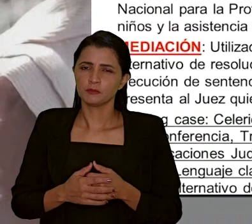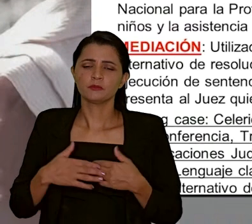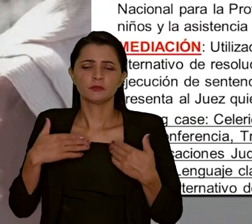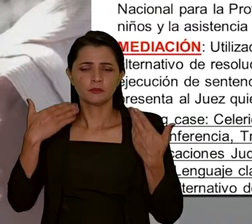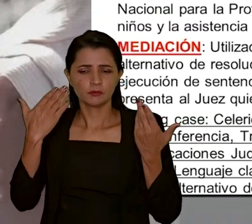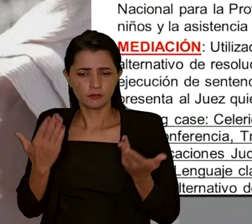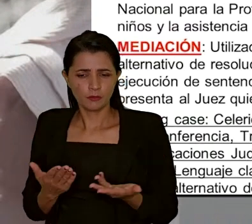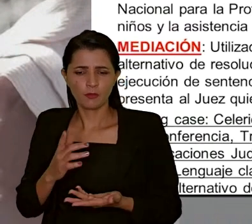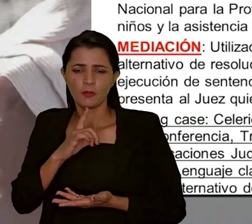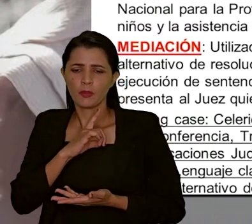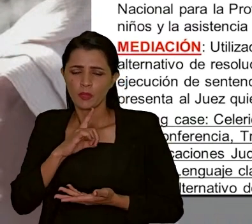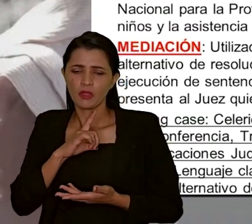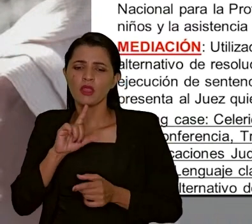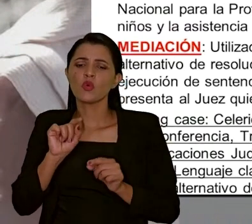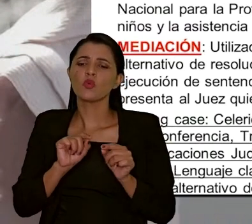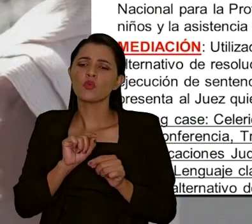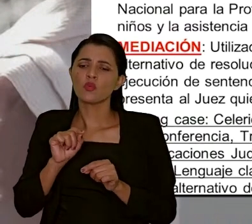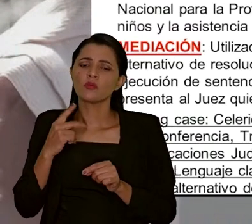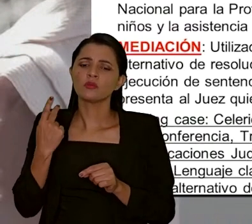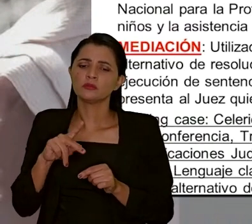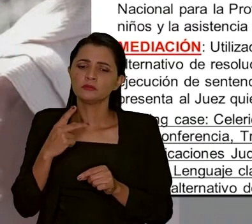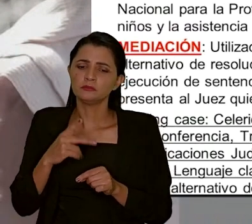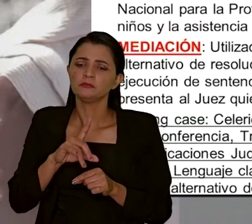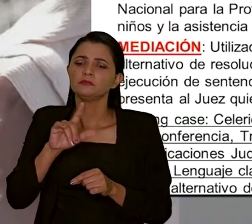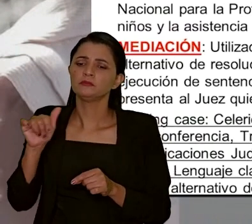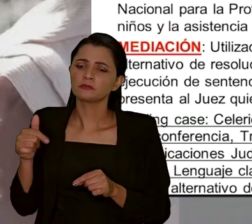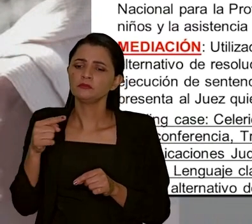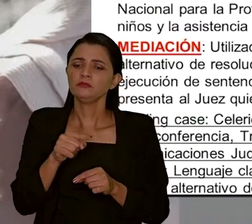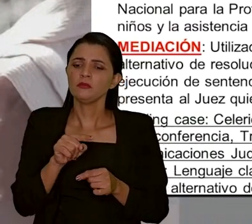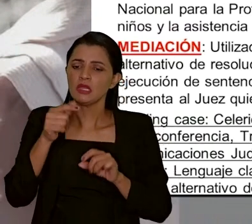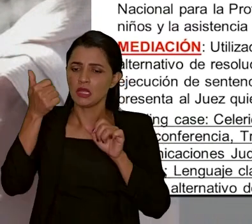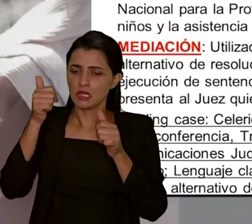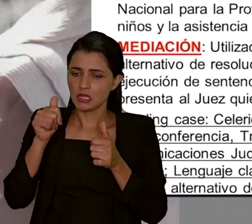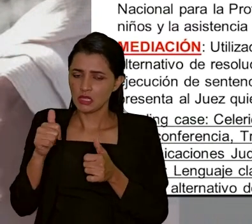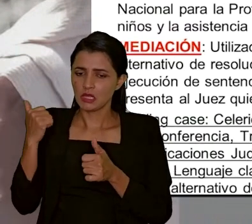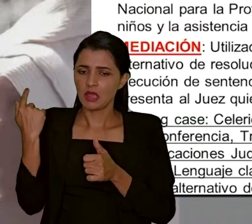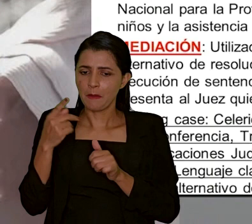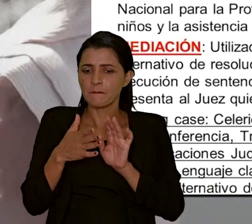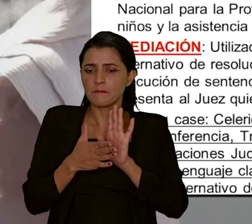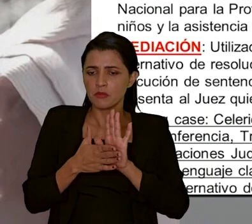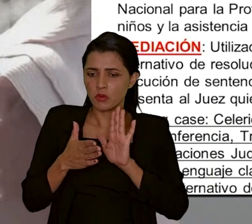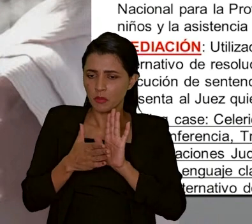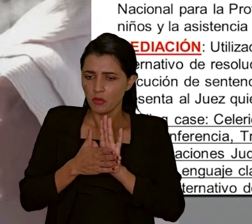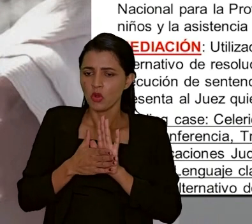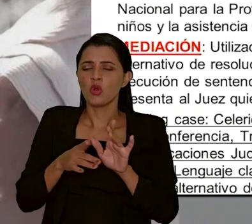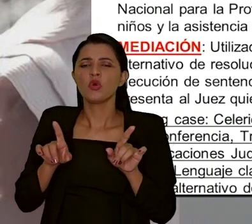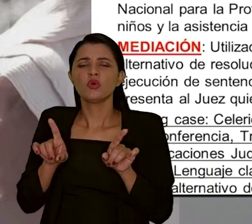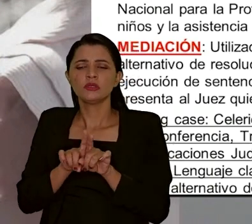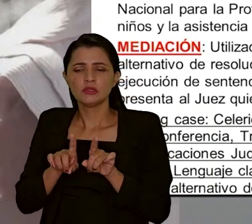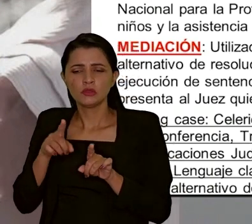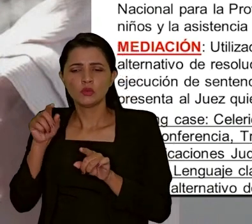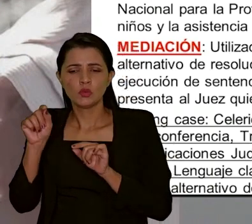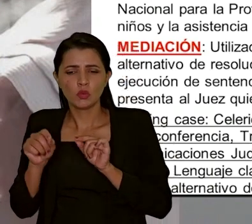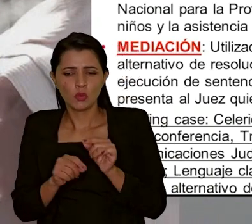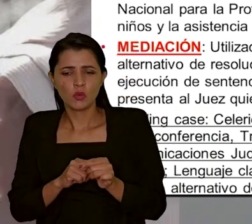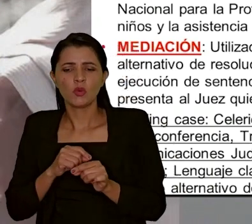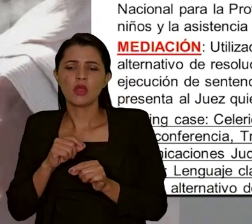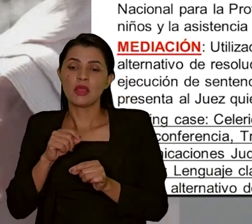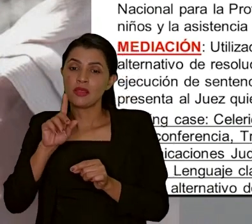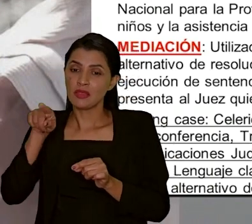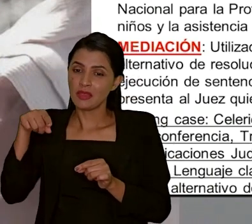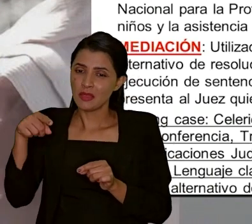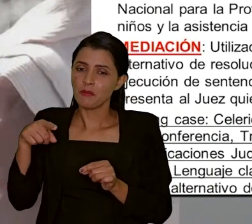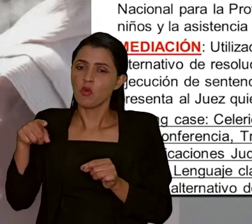las partes llevan a la audiencia explicada por el juez y es ahí que el juez homologa este